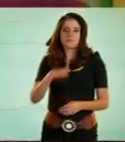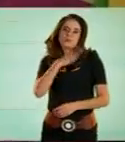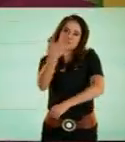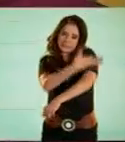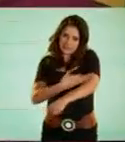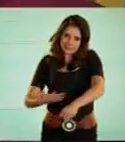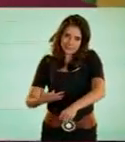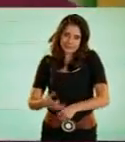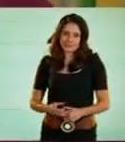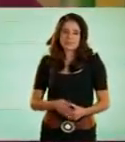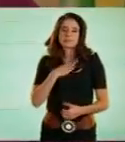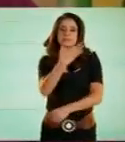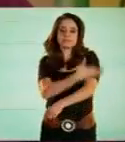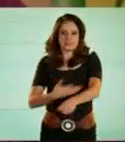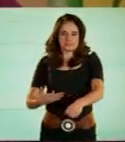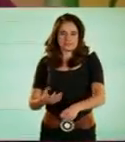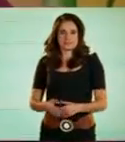Buenas tardes.